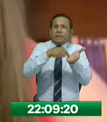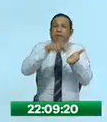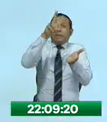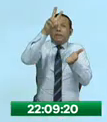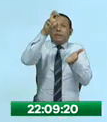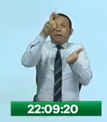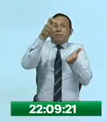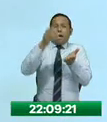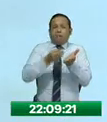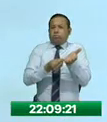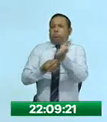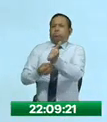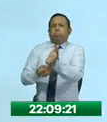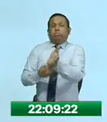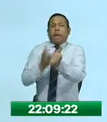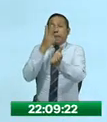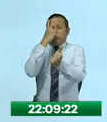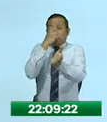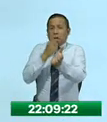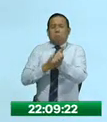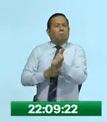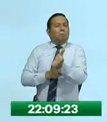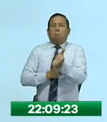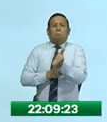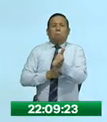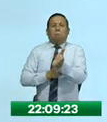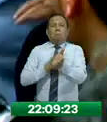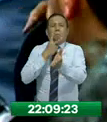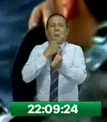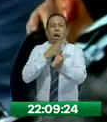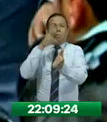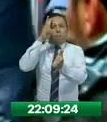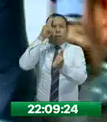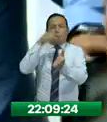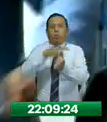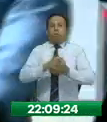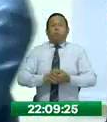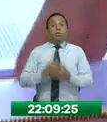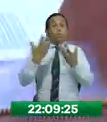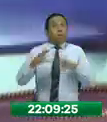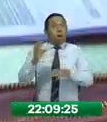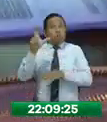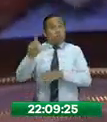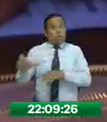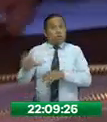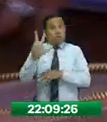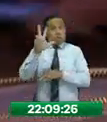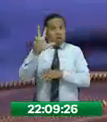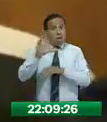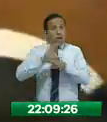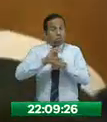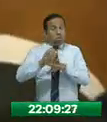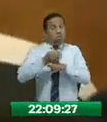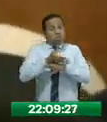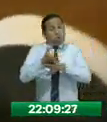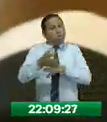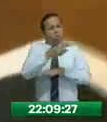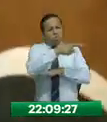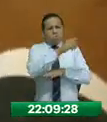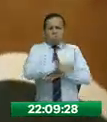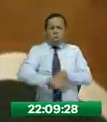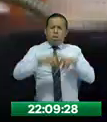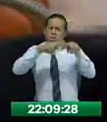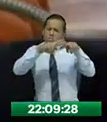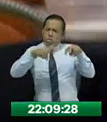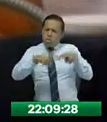todos tres consejeras han pedido a las autoridades que se investigue el caso y que la situación pase a análisis de la asamblea nacional